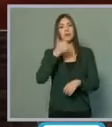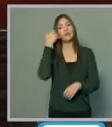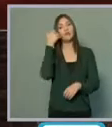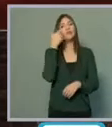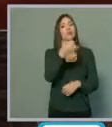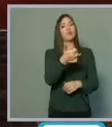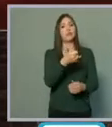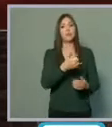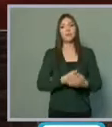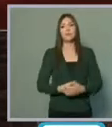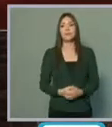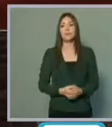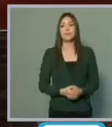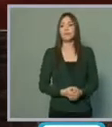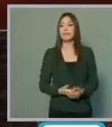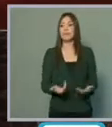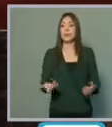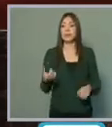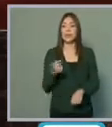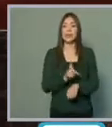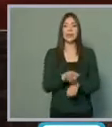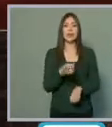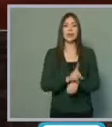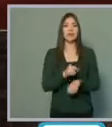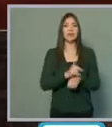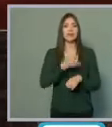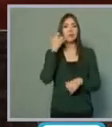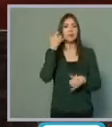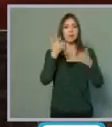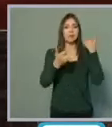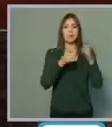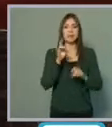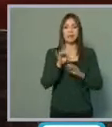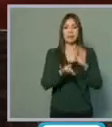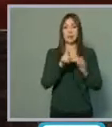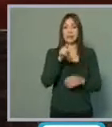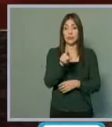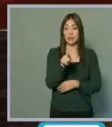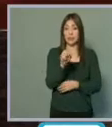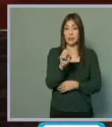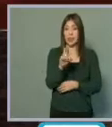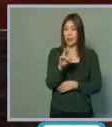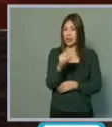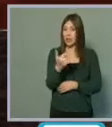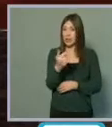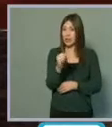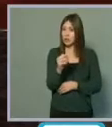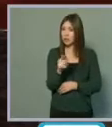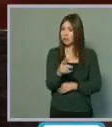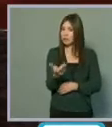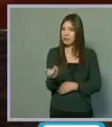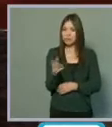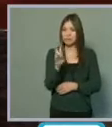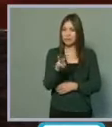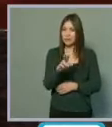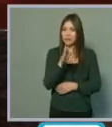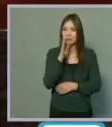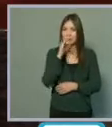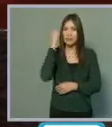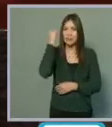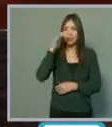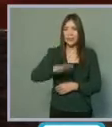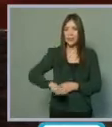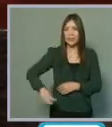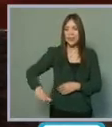qué, diariamente me hablan y dicen que Sergio, tú no puedes imaginar la plaza central de Moscú,